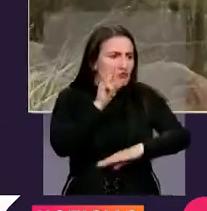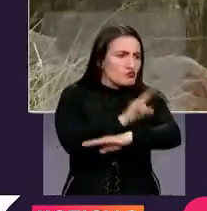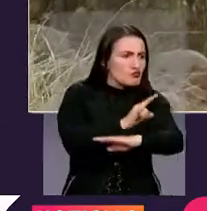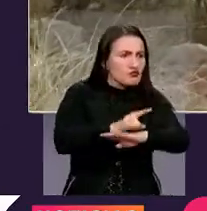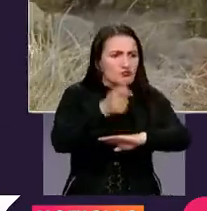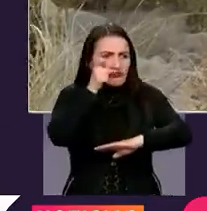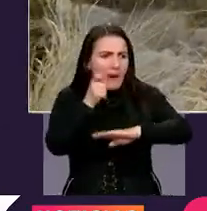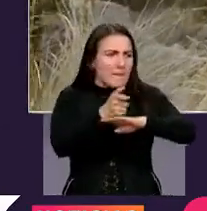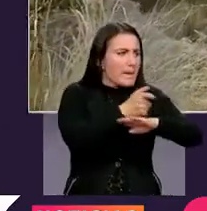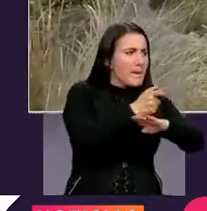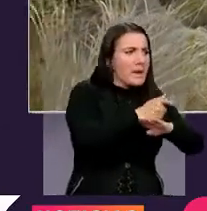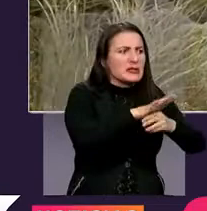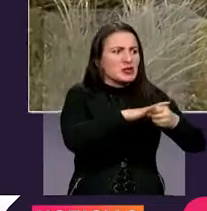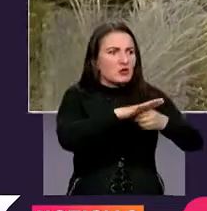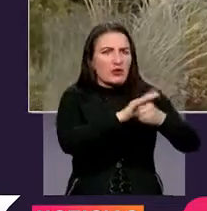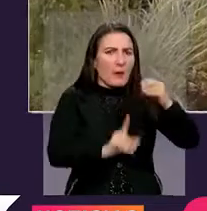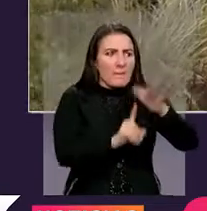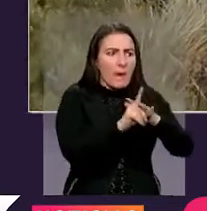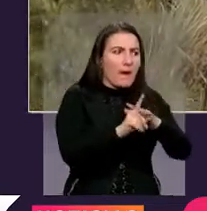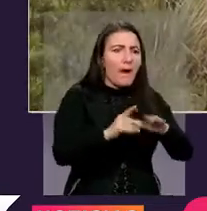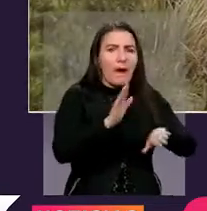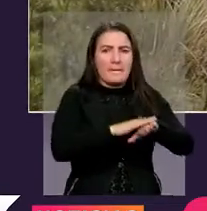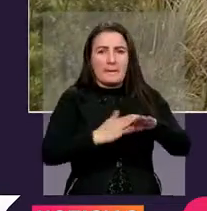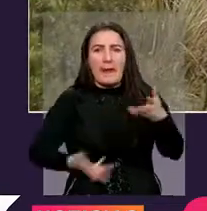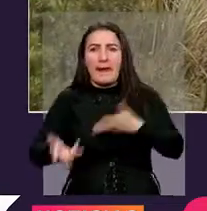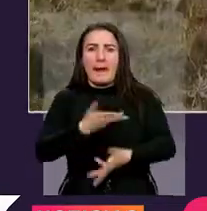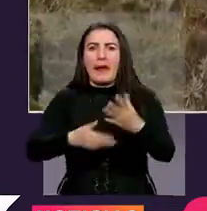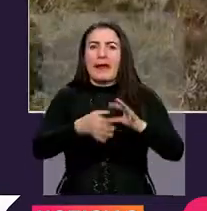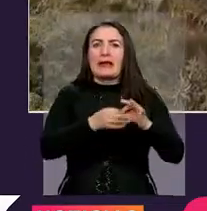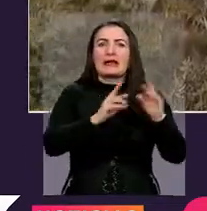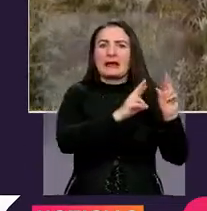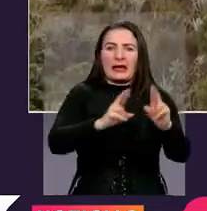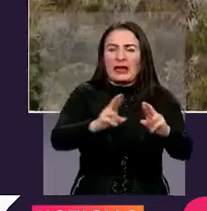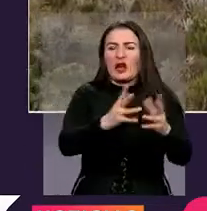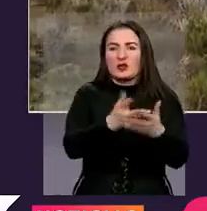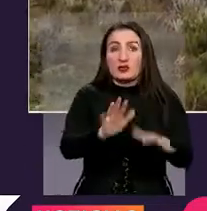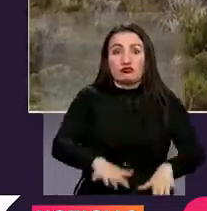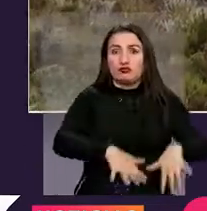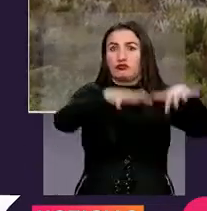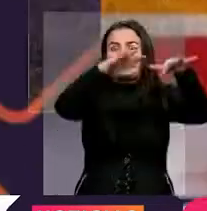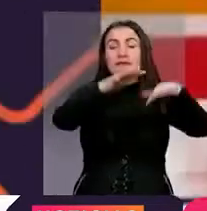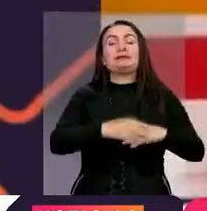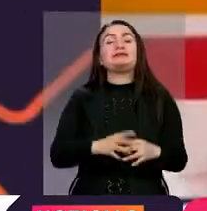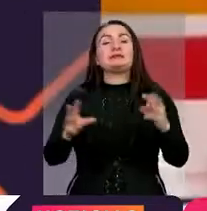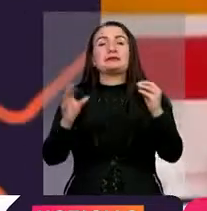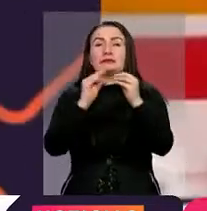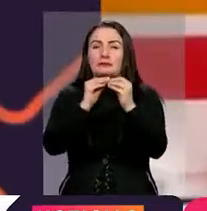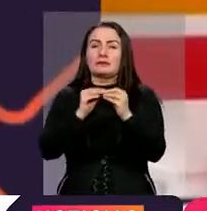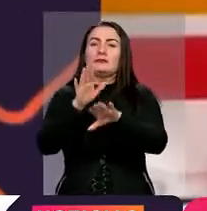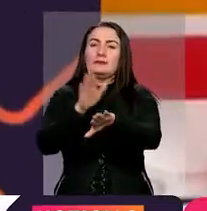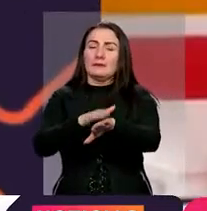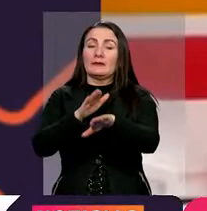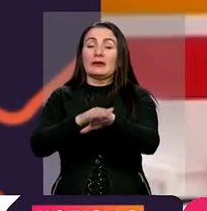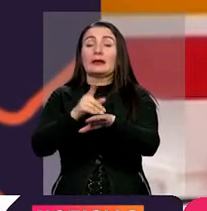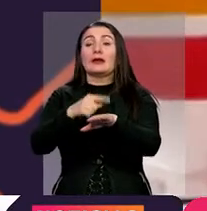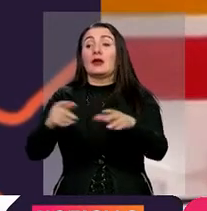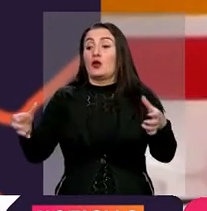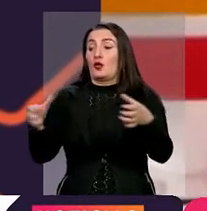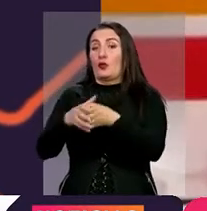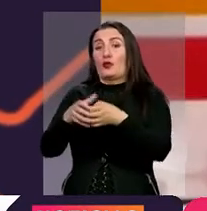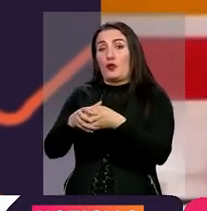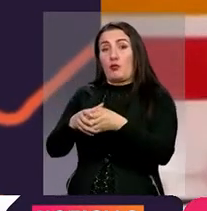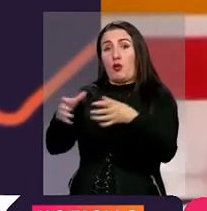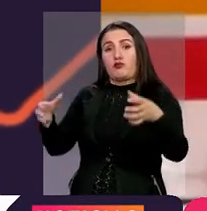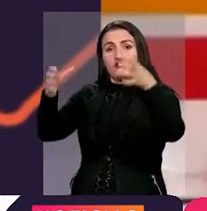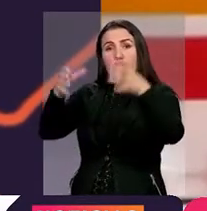de cualquier situación que se pueda presentar en los diferentes ríos y quebradas. De igual manera, hemos implementado un puesto de mando unificado que va a estar